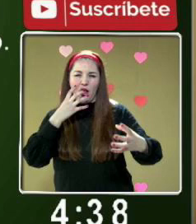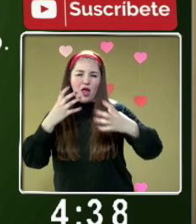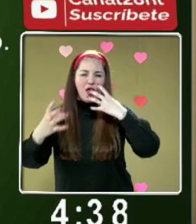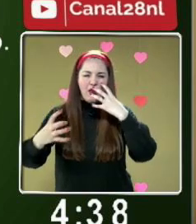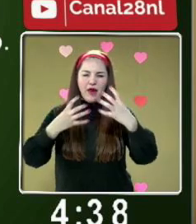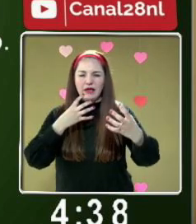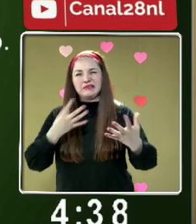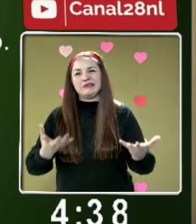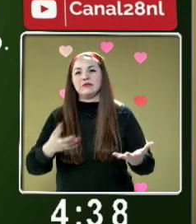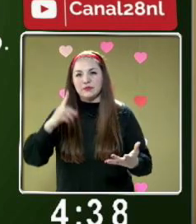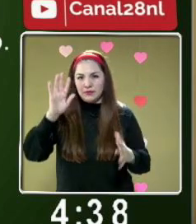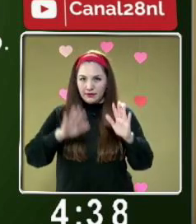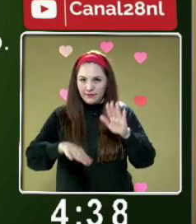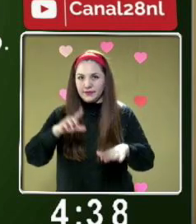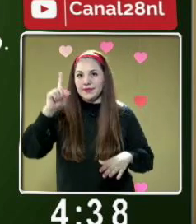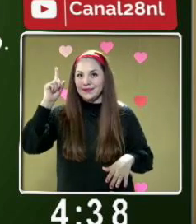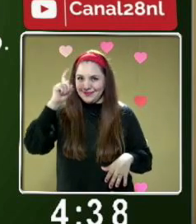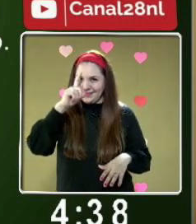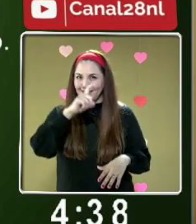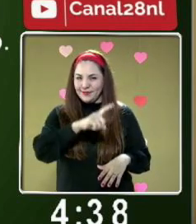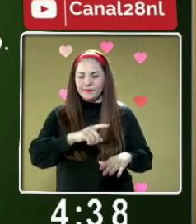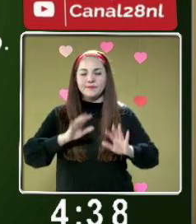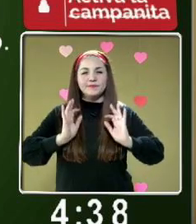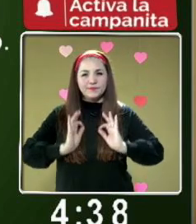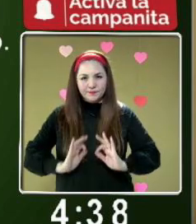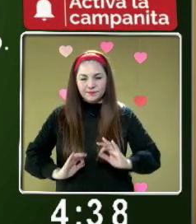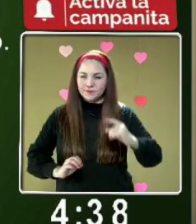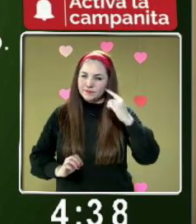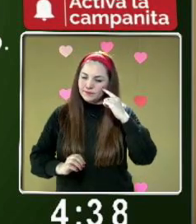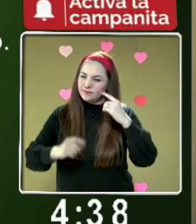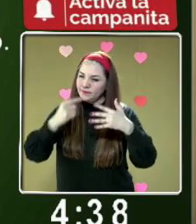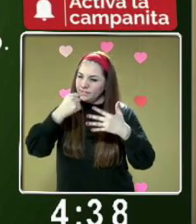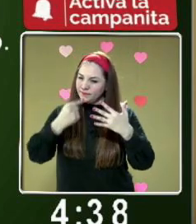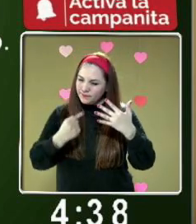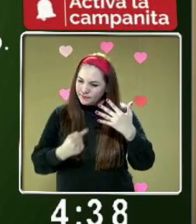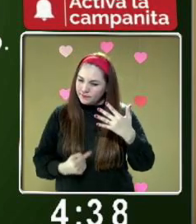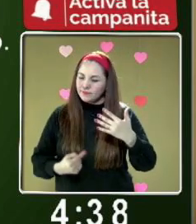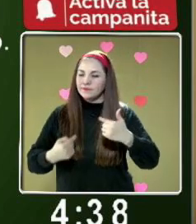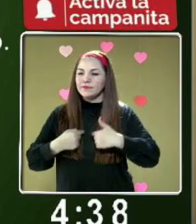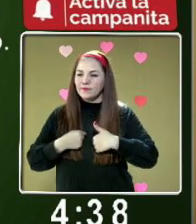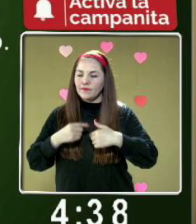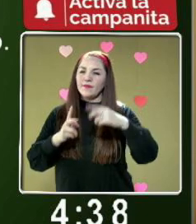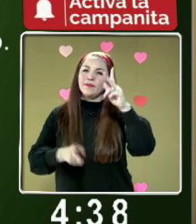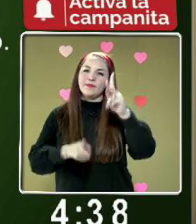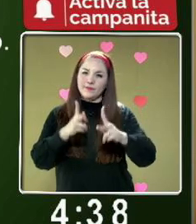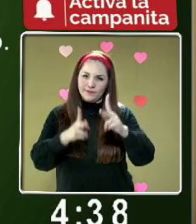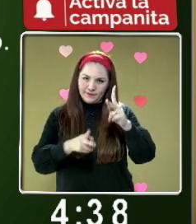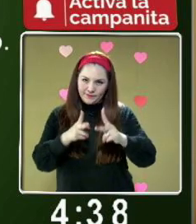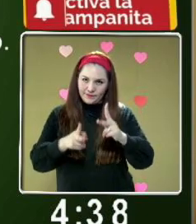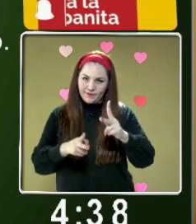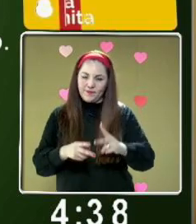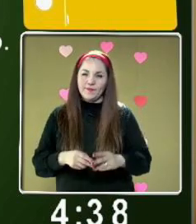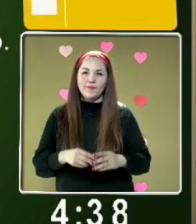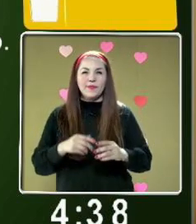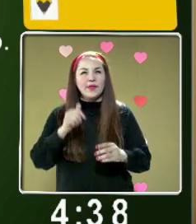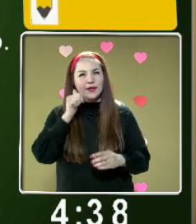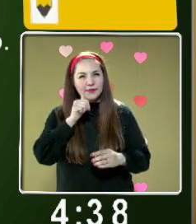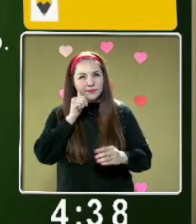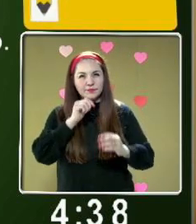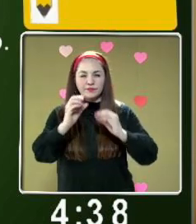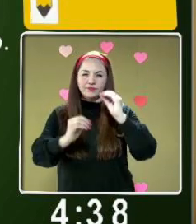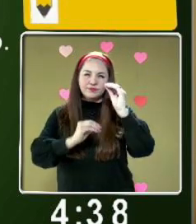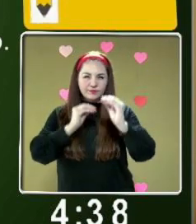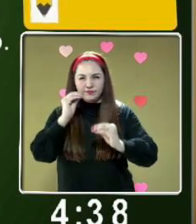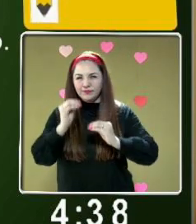Y luego ya como que conforme todos los puntos que te dijo, ahora sí empiezas a dialogar, ¿verdad? De hecho, en una discusión o en